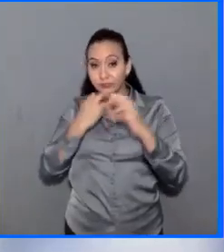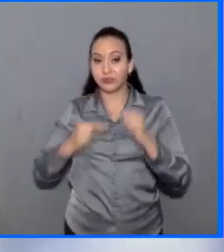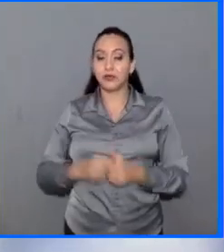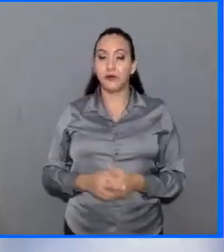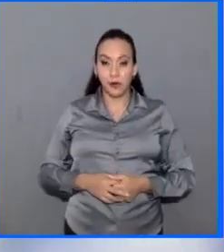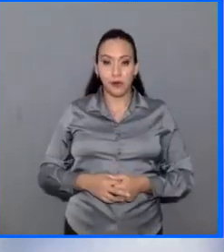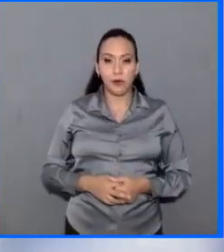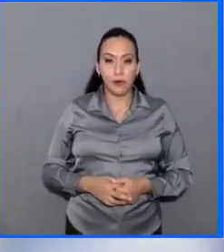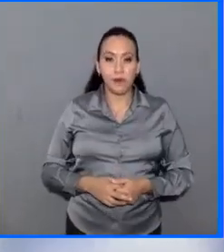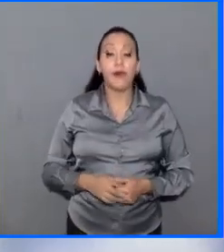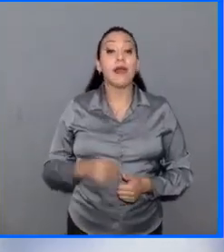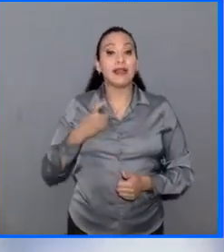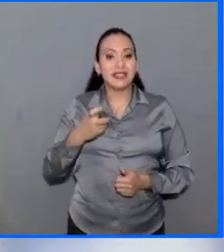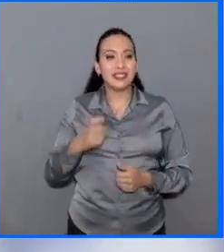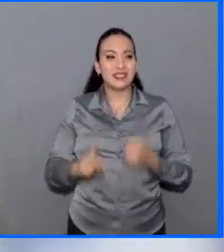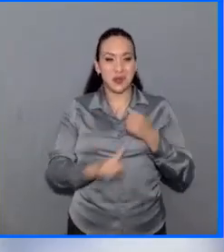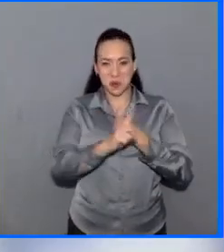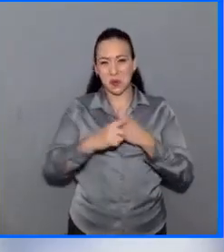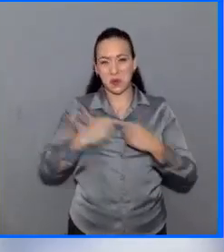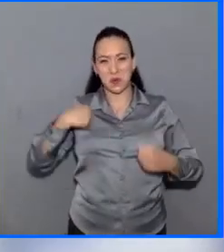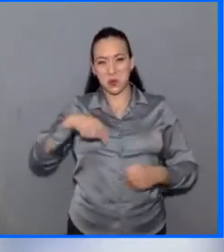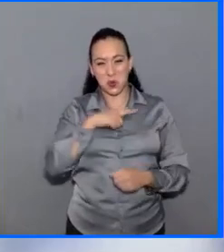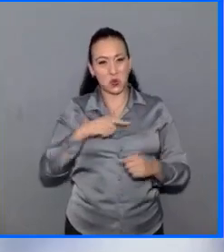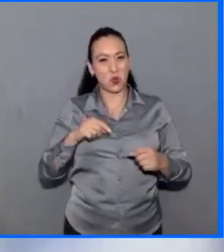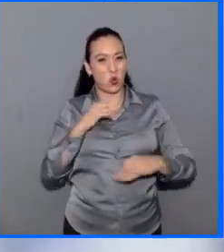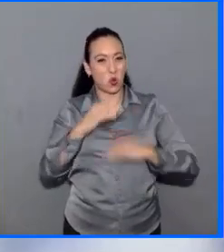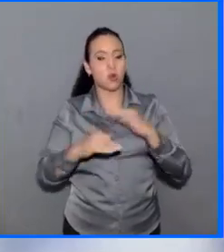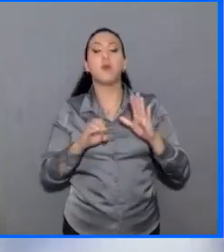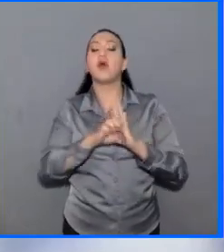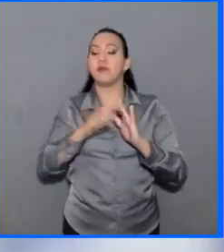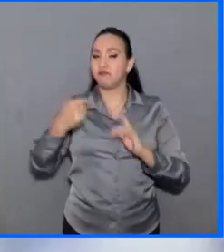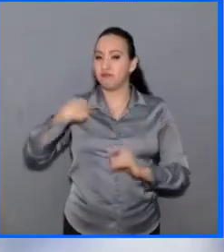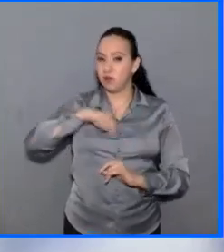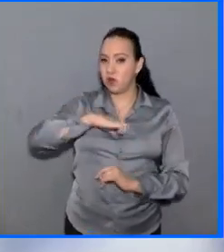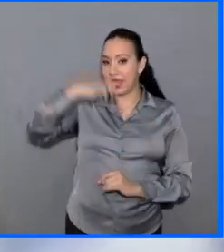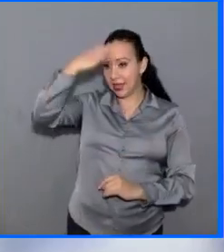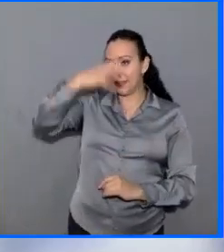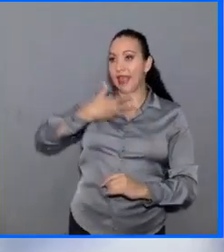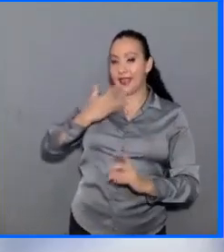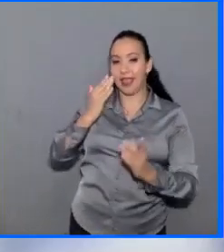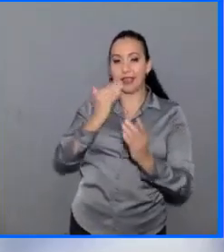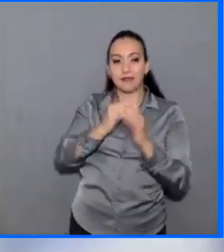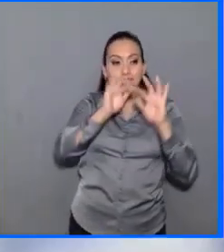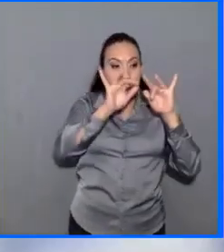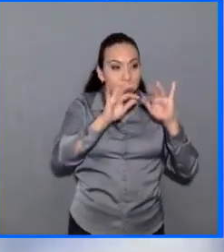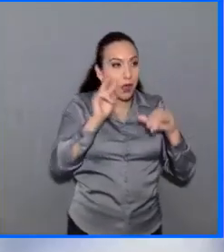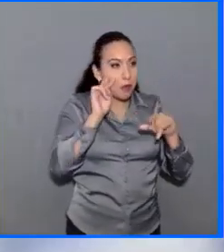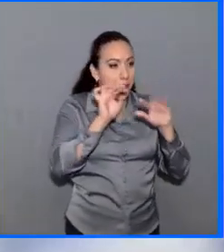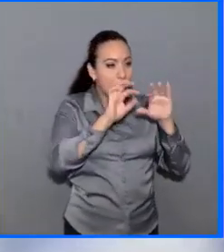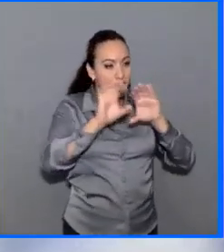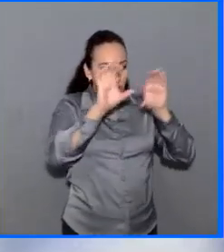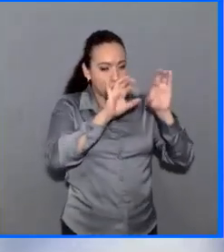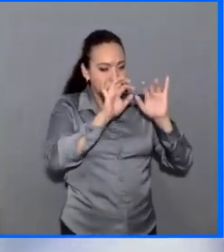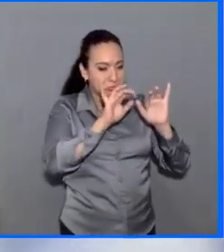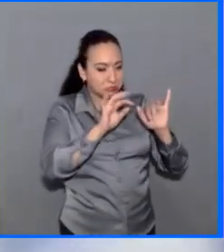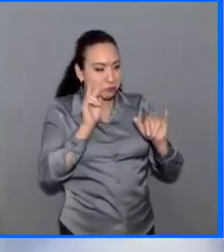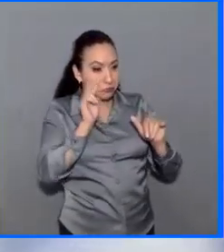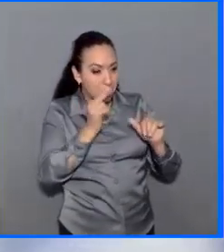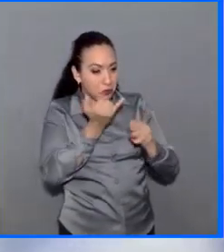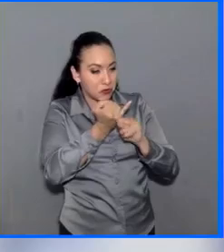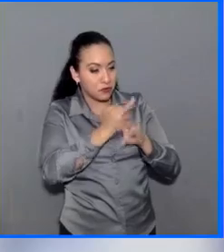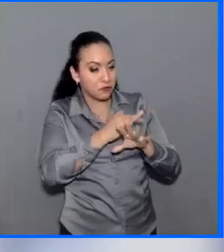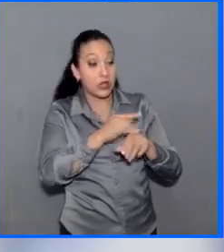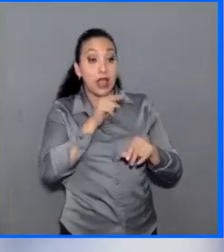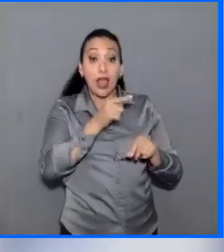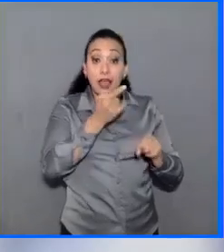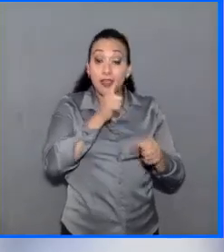para todos. Si nosotros tenemos expedientes electrónicos, tenemos datos muy valiosos y en los que se